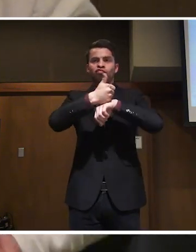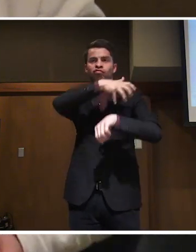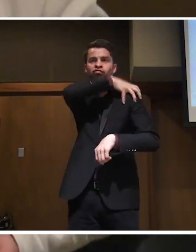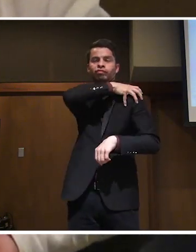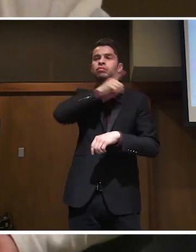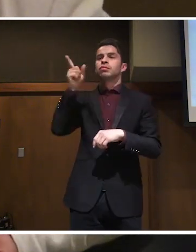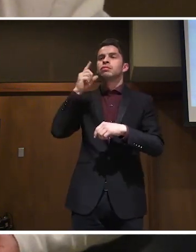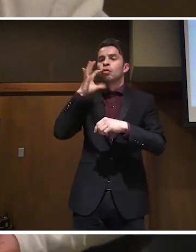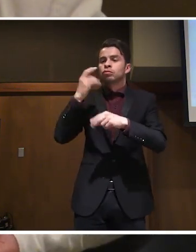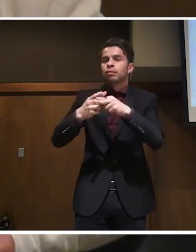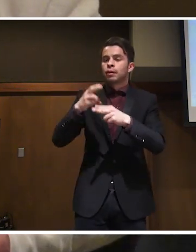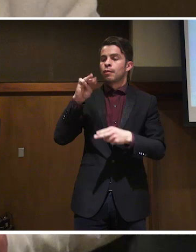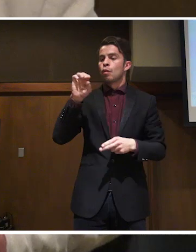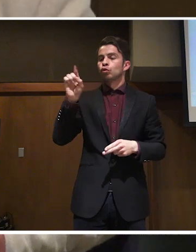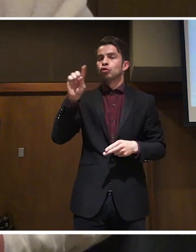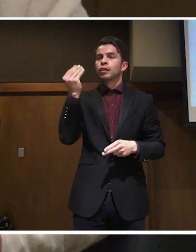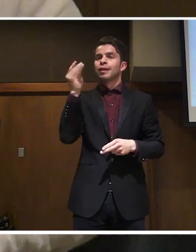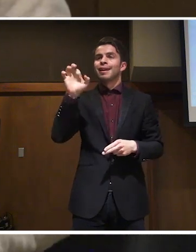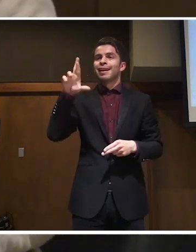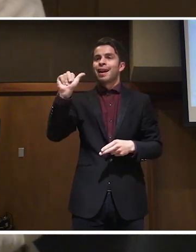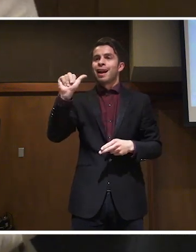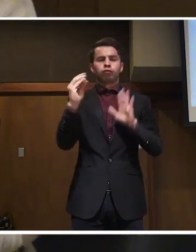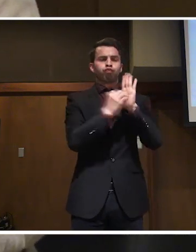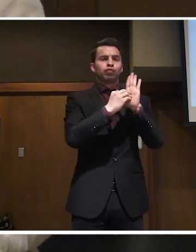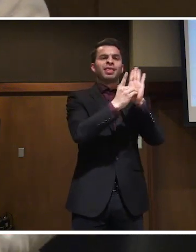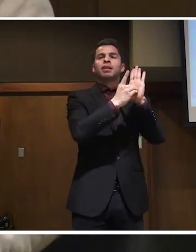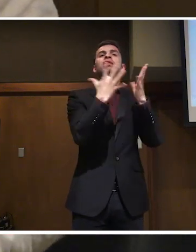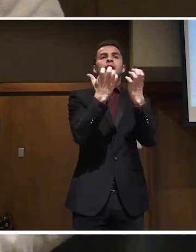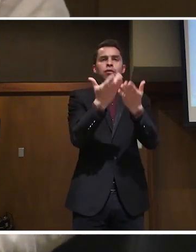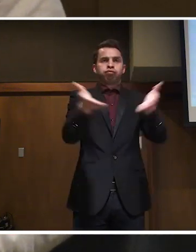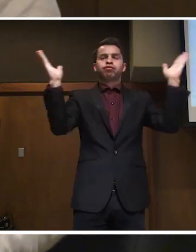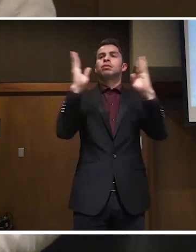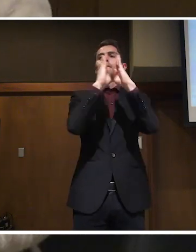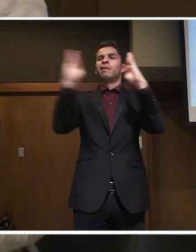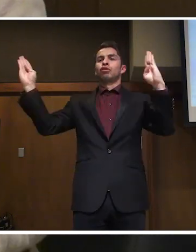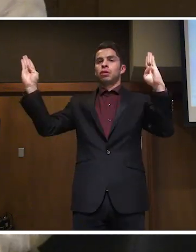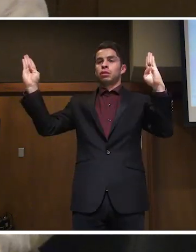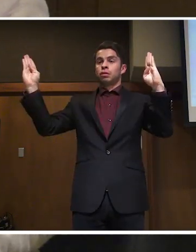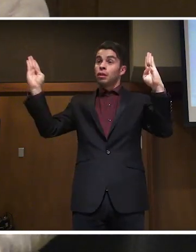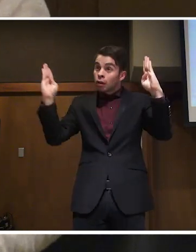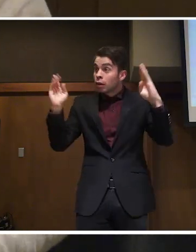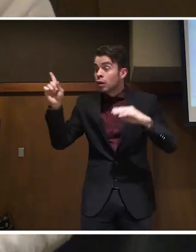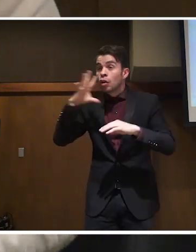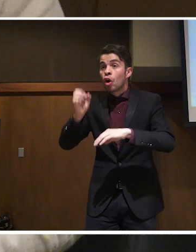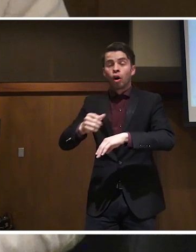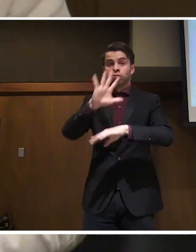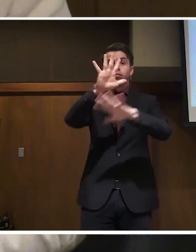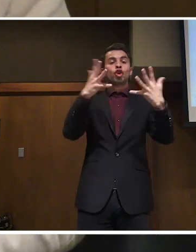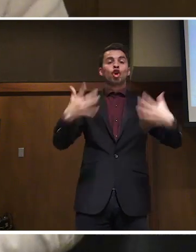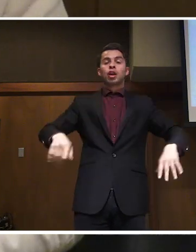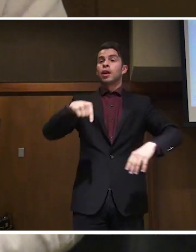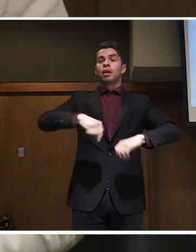uno de los aspectos fue el decreto sobre la extinción de las comunidades religiosas en el Distrito